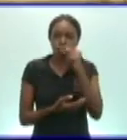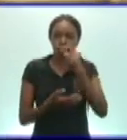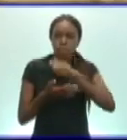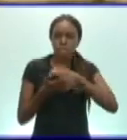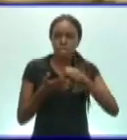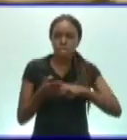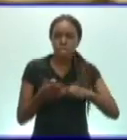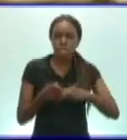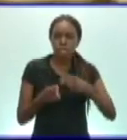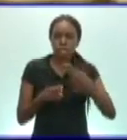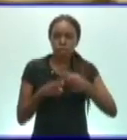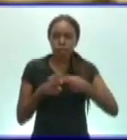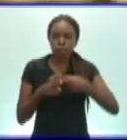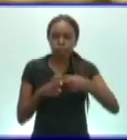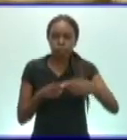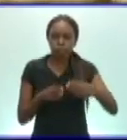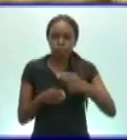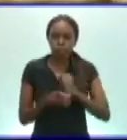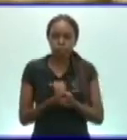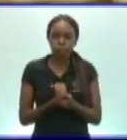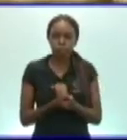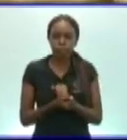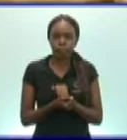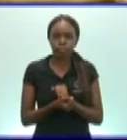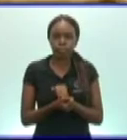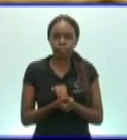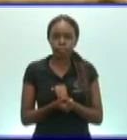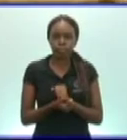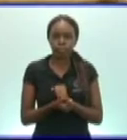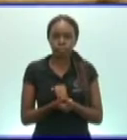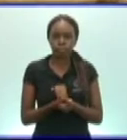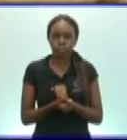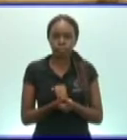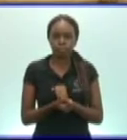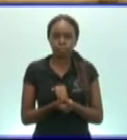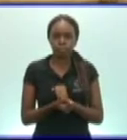que luego será cantado por un coro de bayamesas.